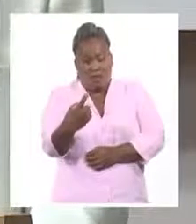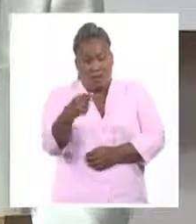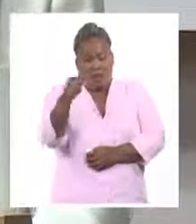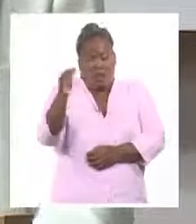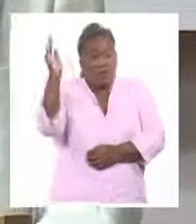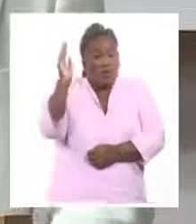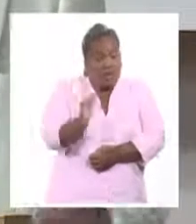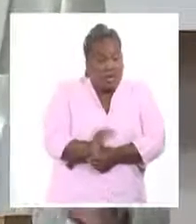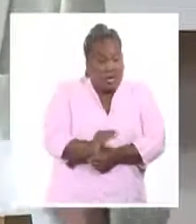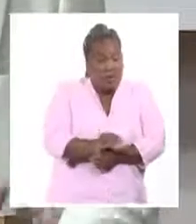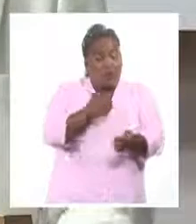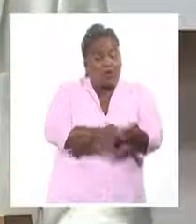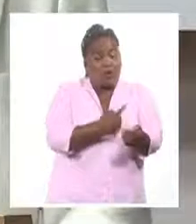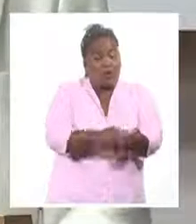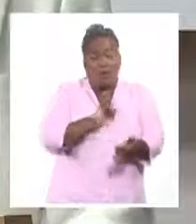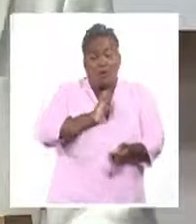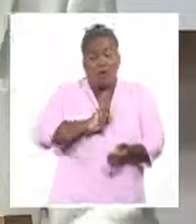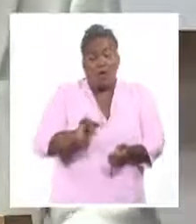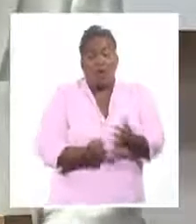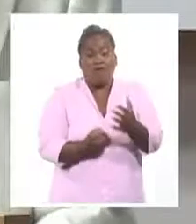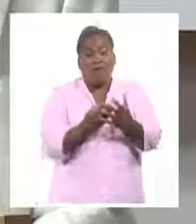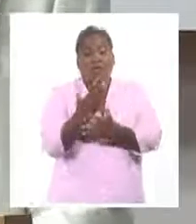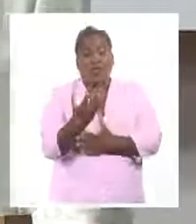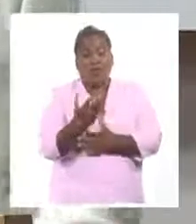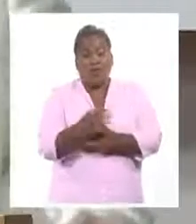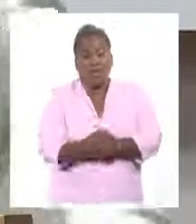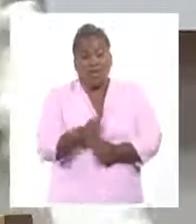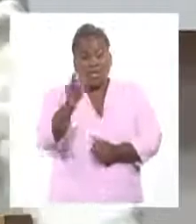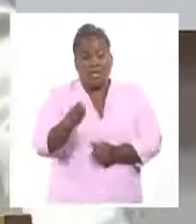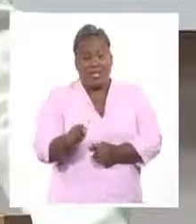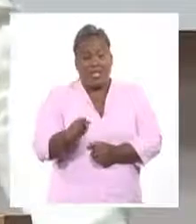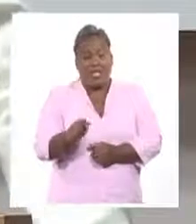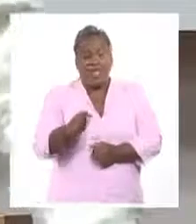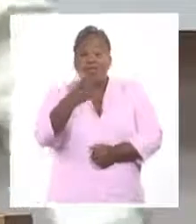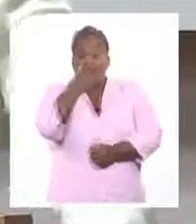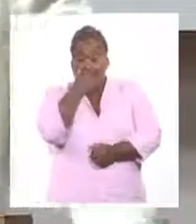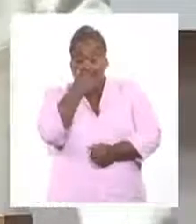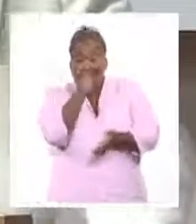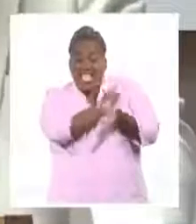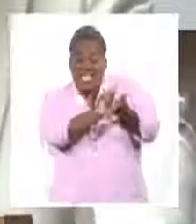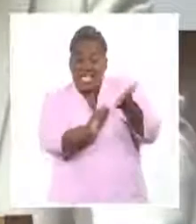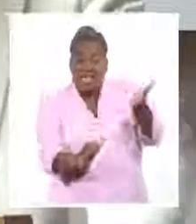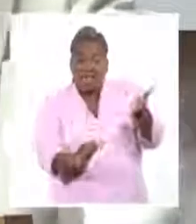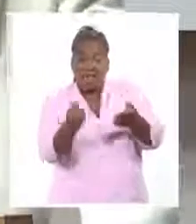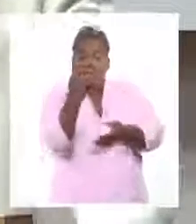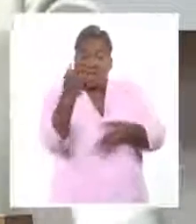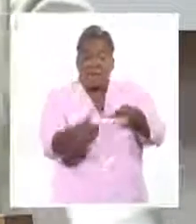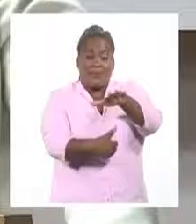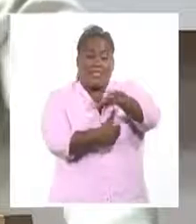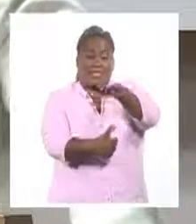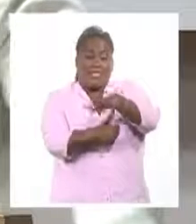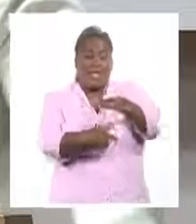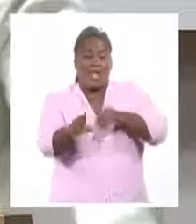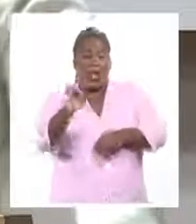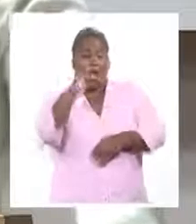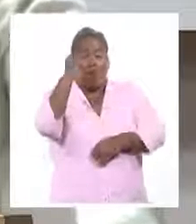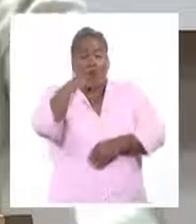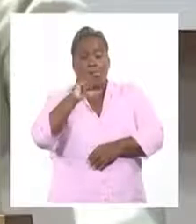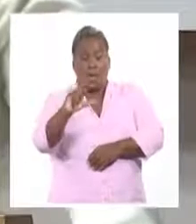de grandes como sus fundadores, especialmente Nicolás Guillén, primer presidente de la UNIAC, voz